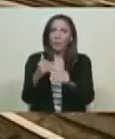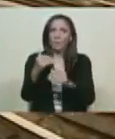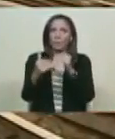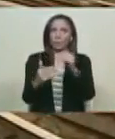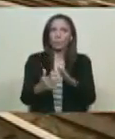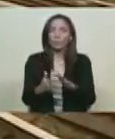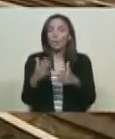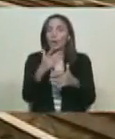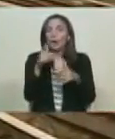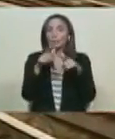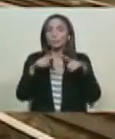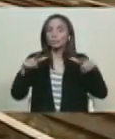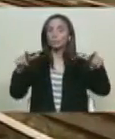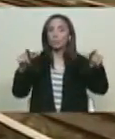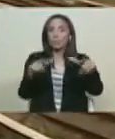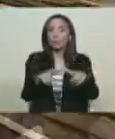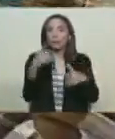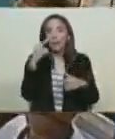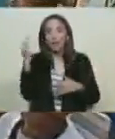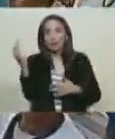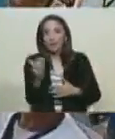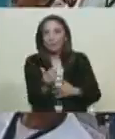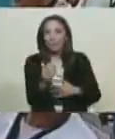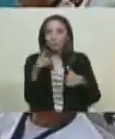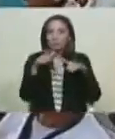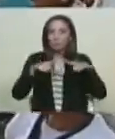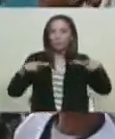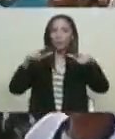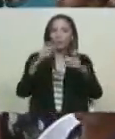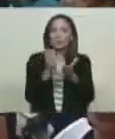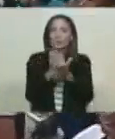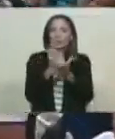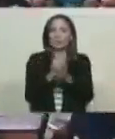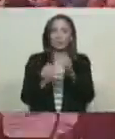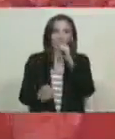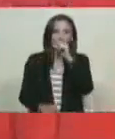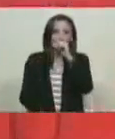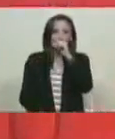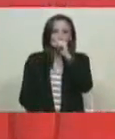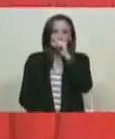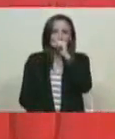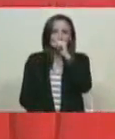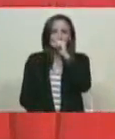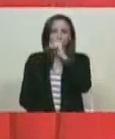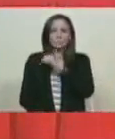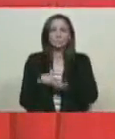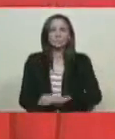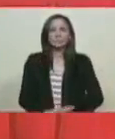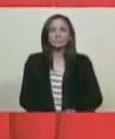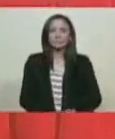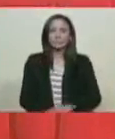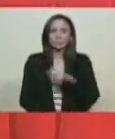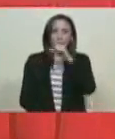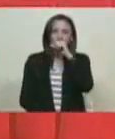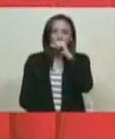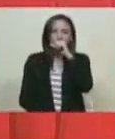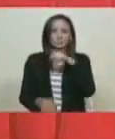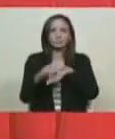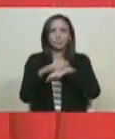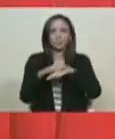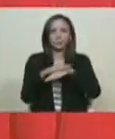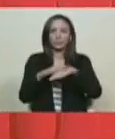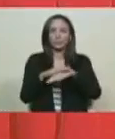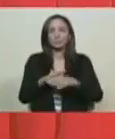nos encontramos con el hacedor de sueños, con el líder redentor de nuestro pueblo, nuestro comandante